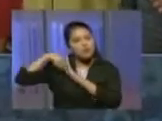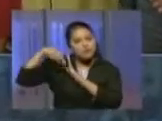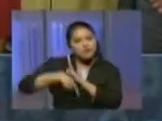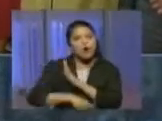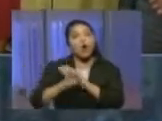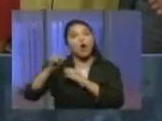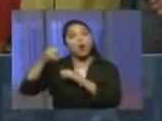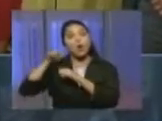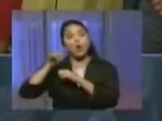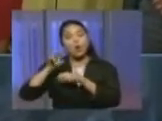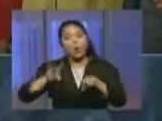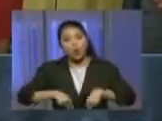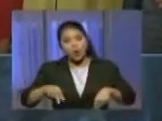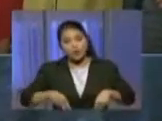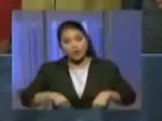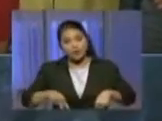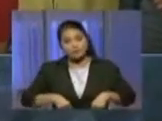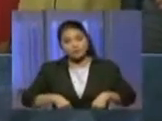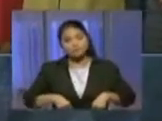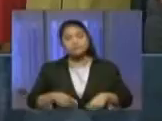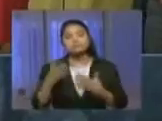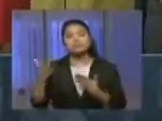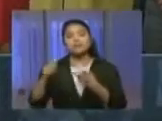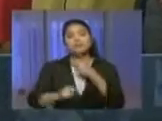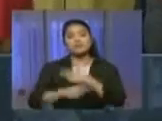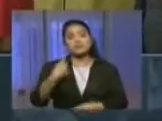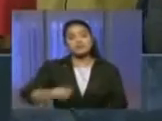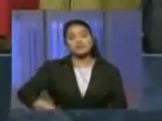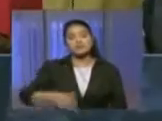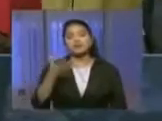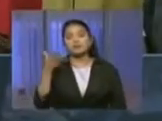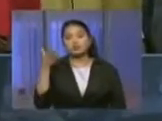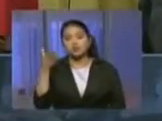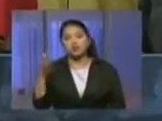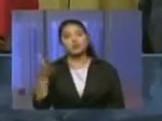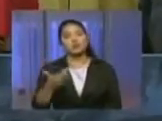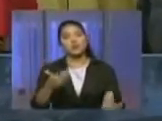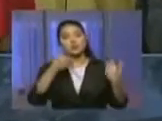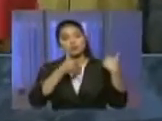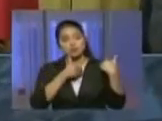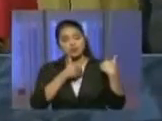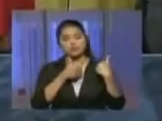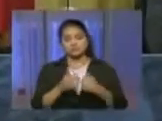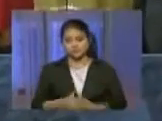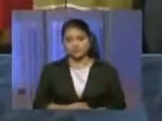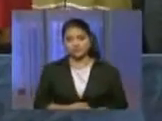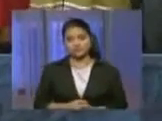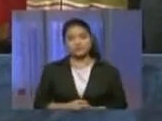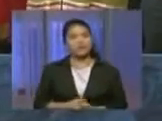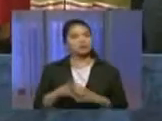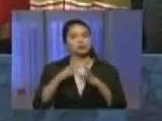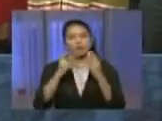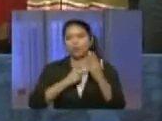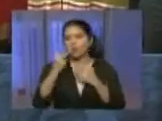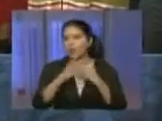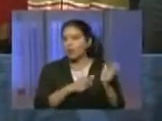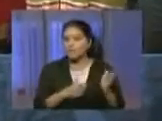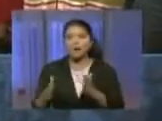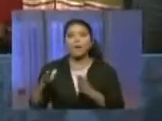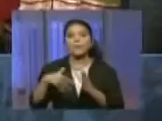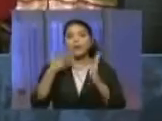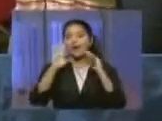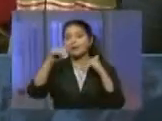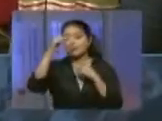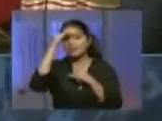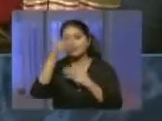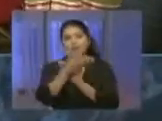riaza compañero vicepresidente de lo social usted es responsable de esto de todos los planes para atender a nuestras